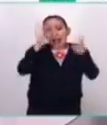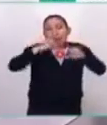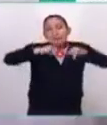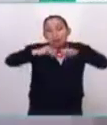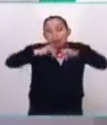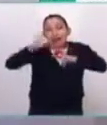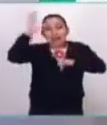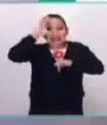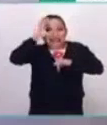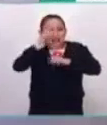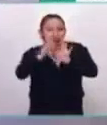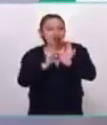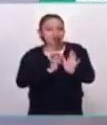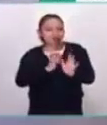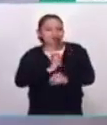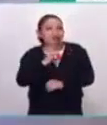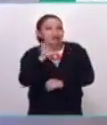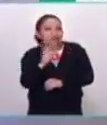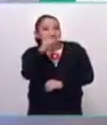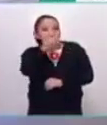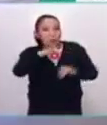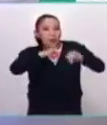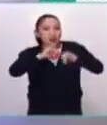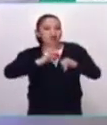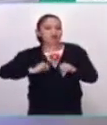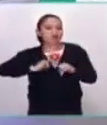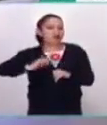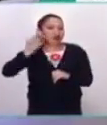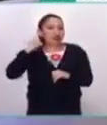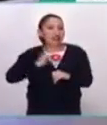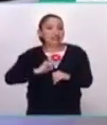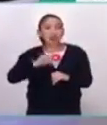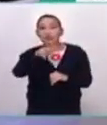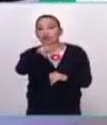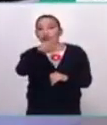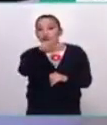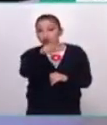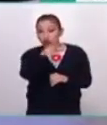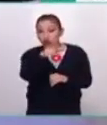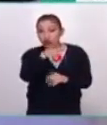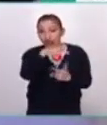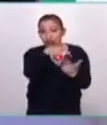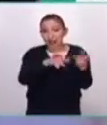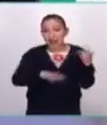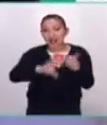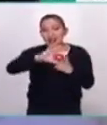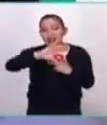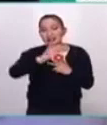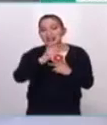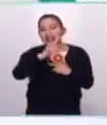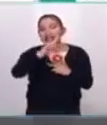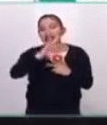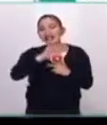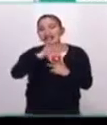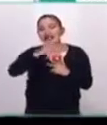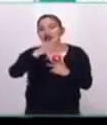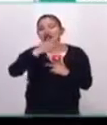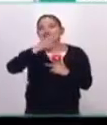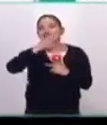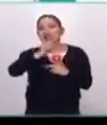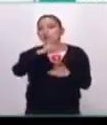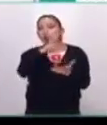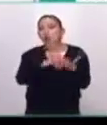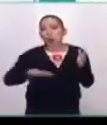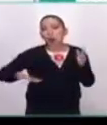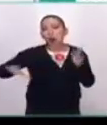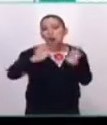la Ciencia y la Identidad, pues este es un mapa del siglo XVIII de la región de Chalchihuites. Chalchihuites fue una